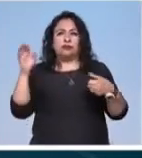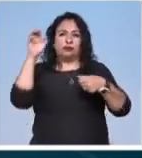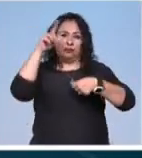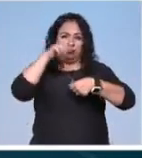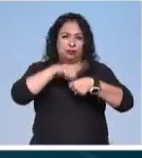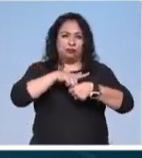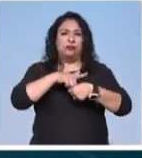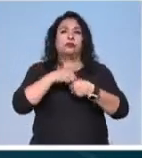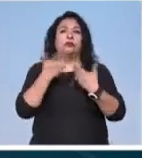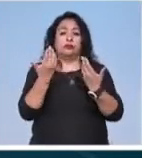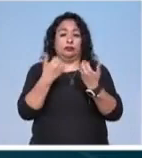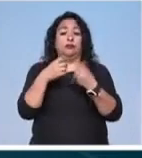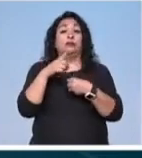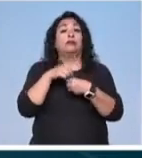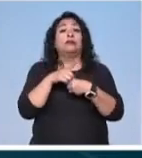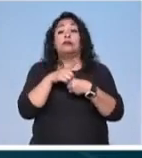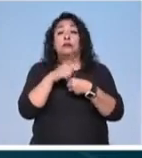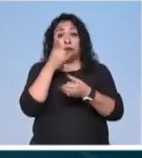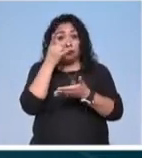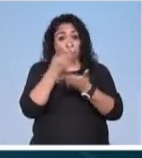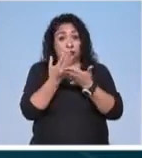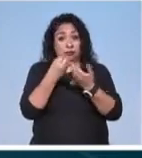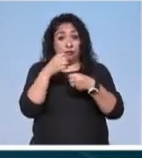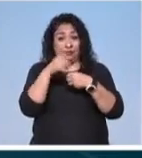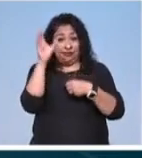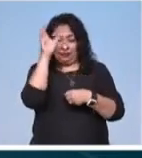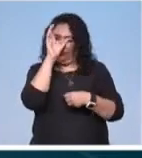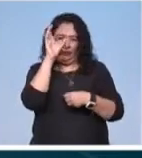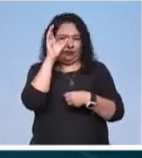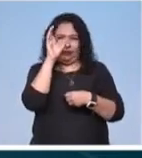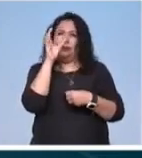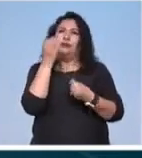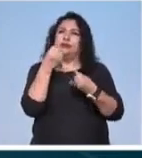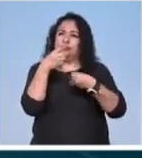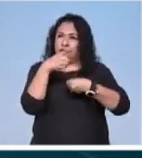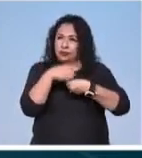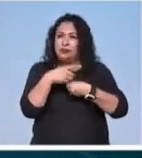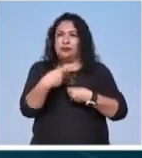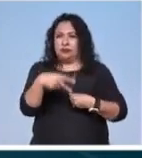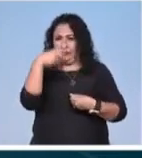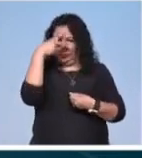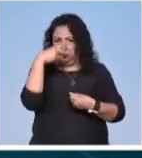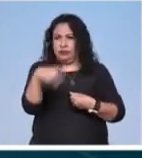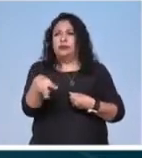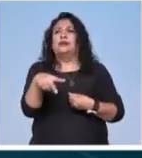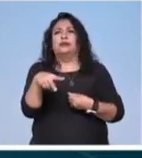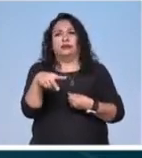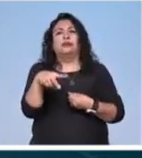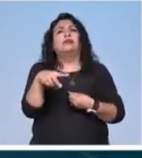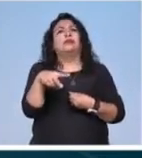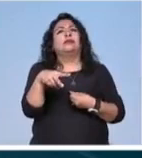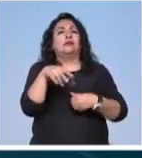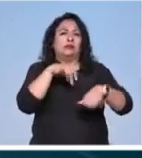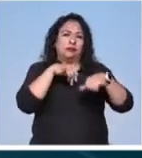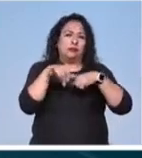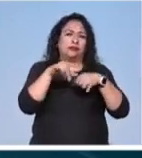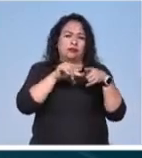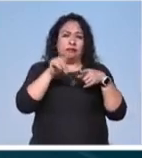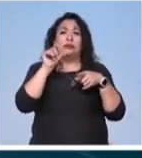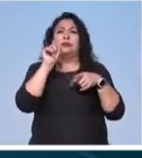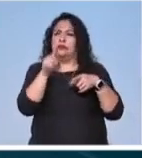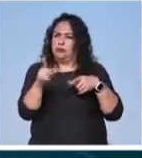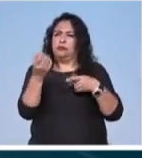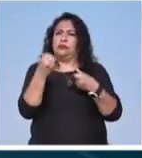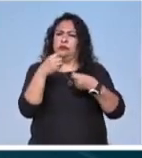cultural, porque la sociedad no solamente es una sociedad científica, me refiero a la Sociedad Mexicana de Geografía y Estadística, sino también una